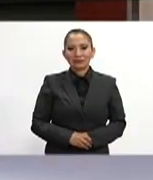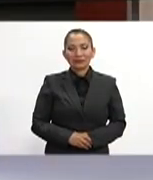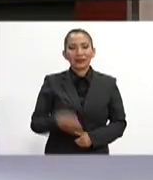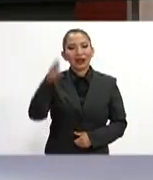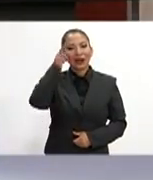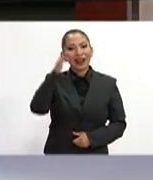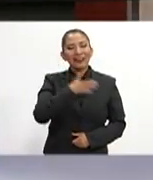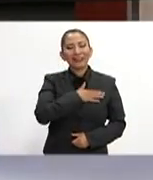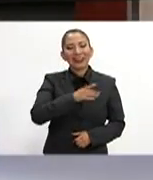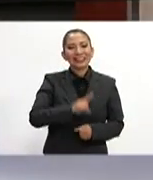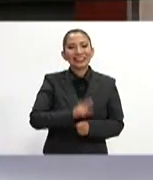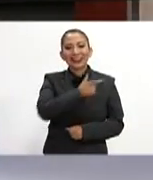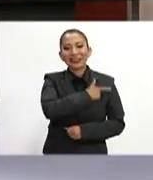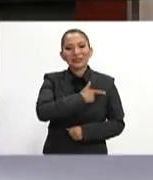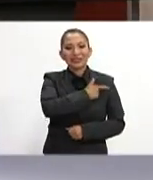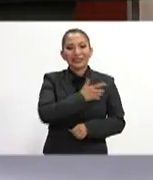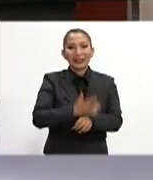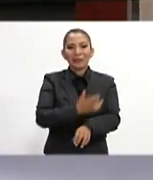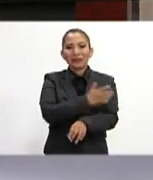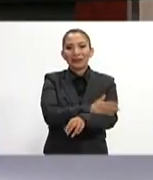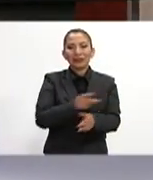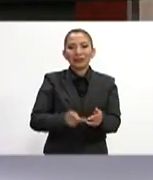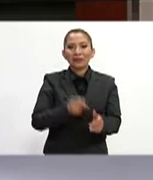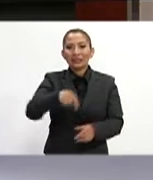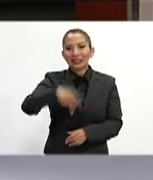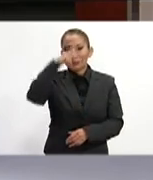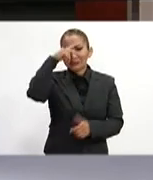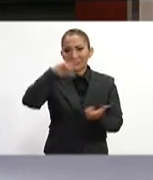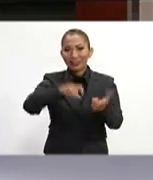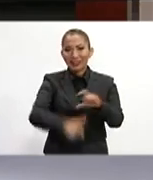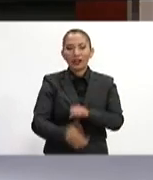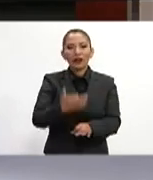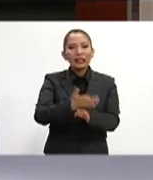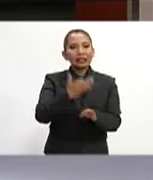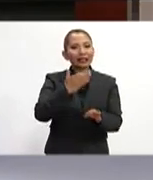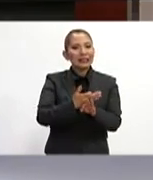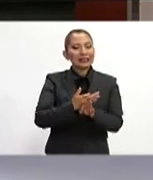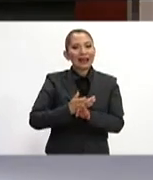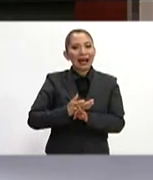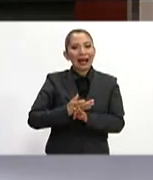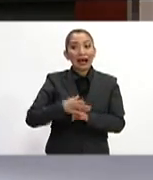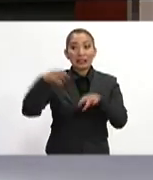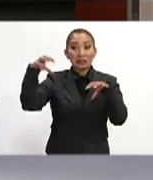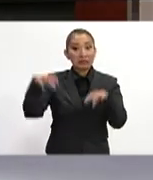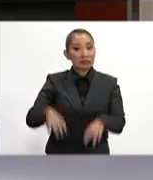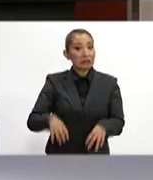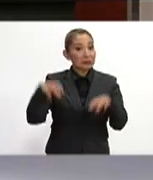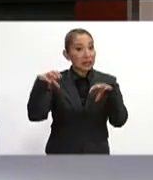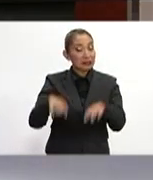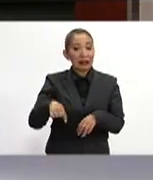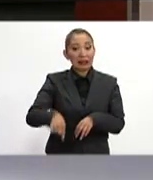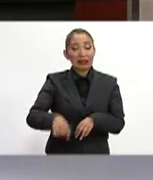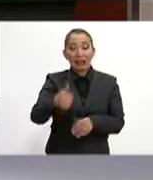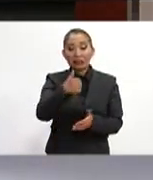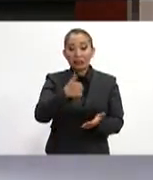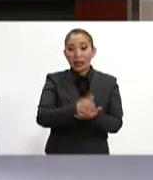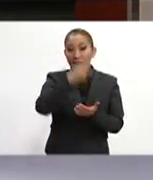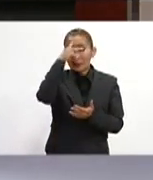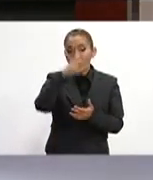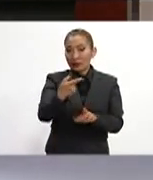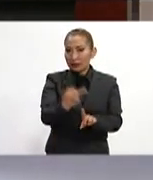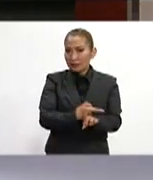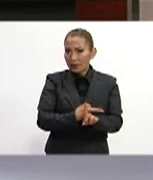¿Qué tal? Muy buenos días. Qué gusto que nos acompañen en una edición más de México al Día. En este momento está lloviendo en el Valle de México,